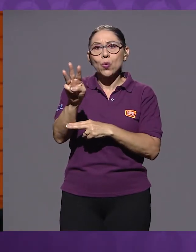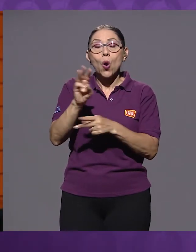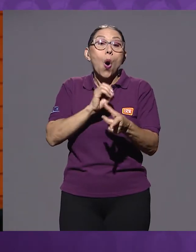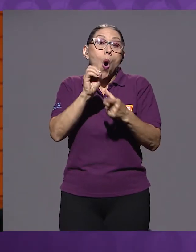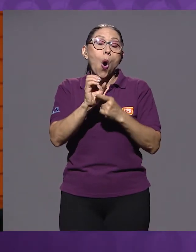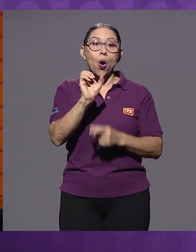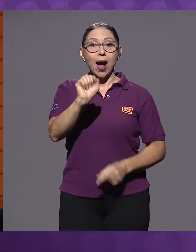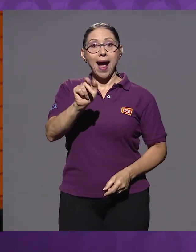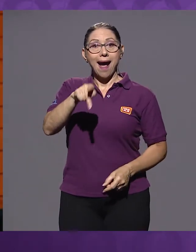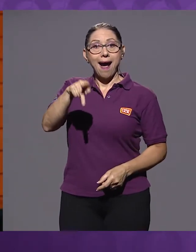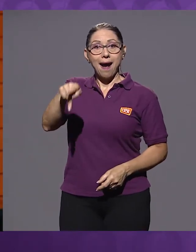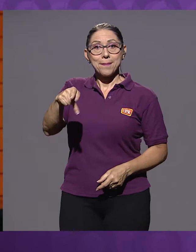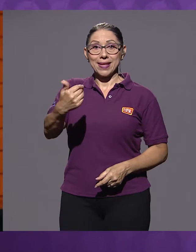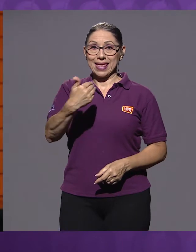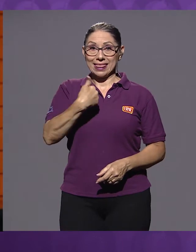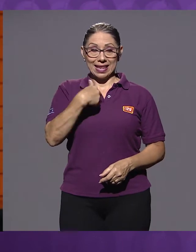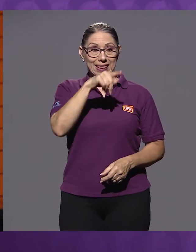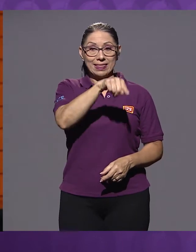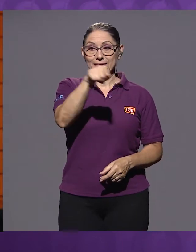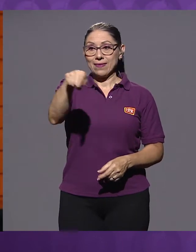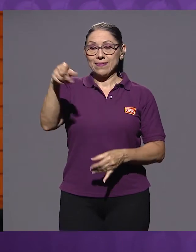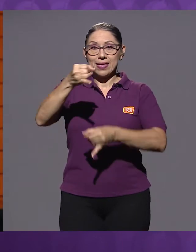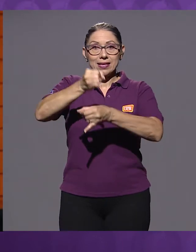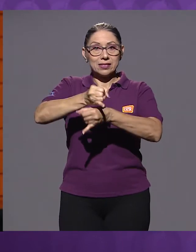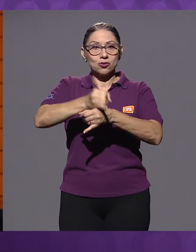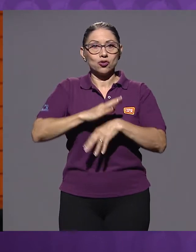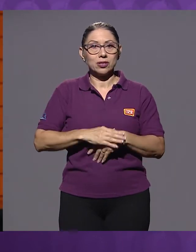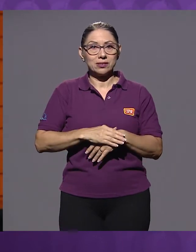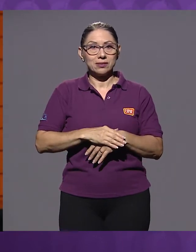instituciones. Por eso hoy la comunicación